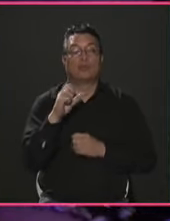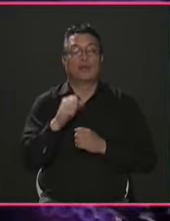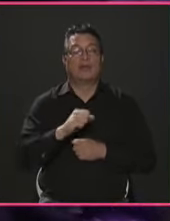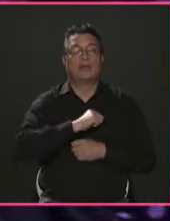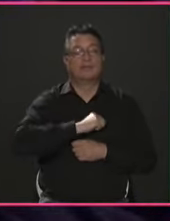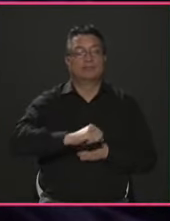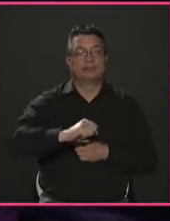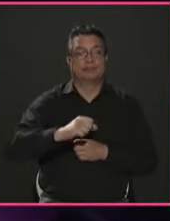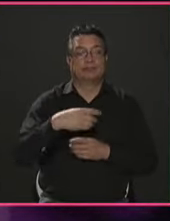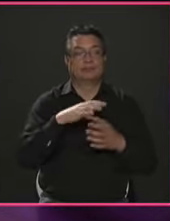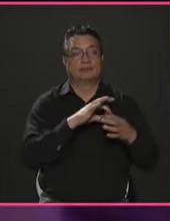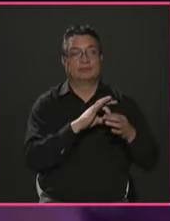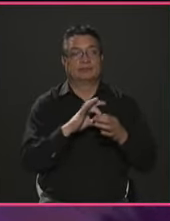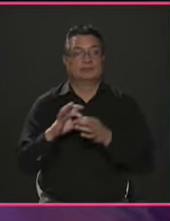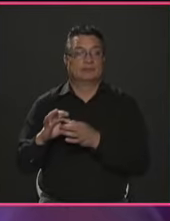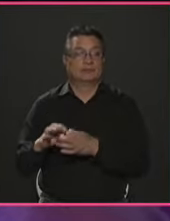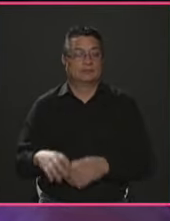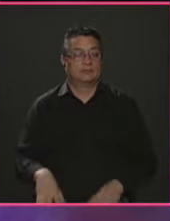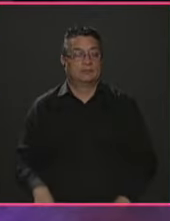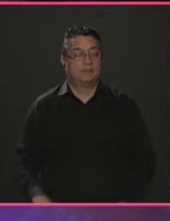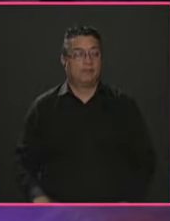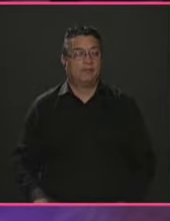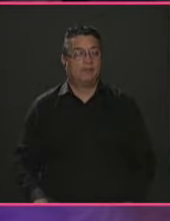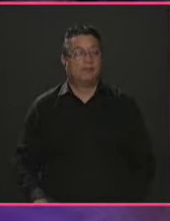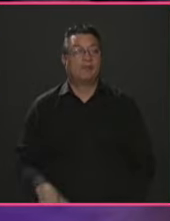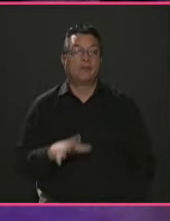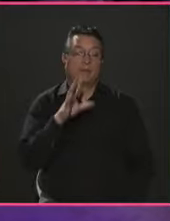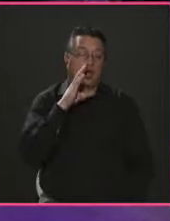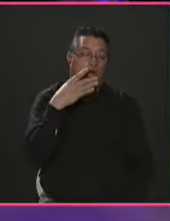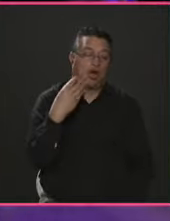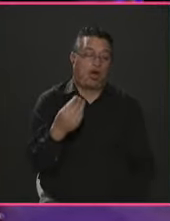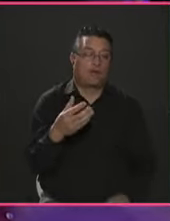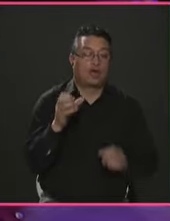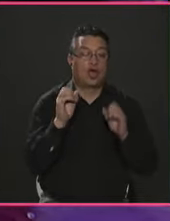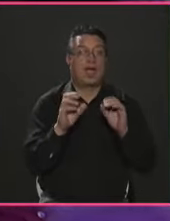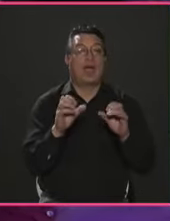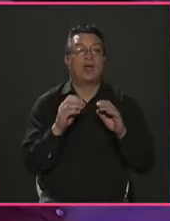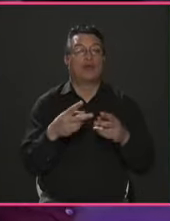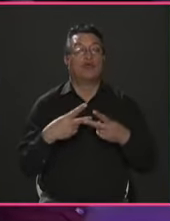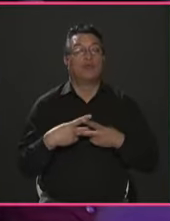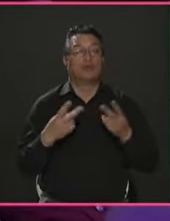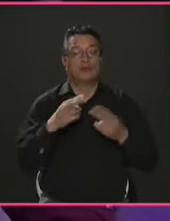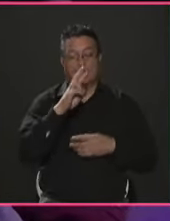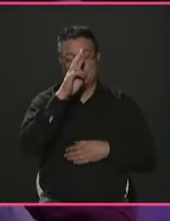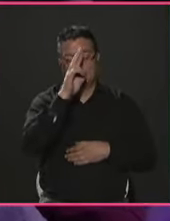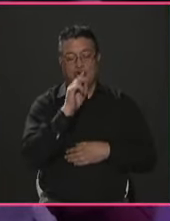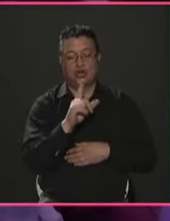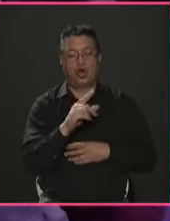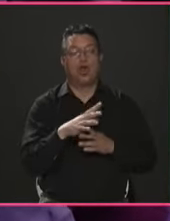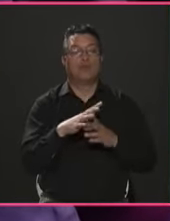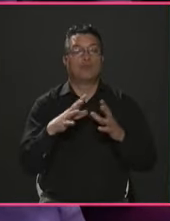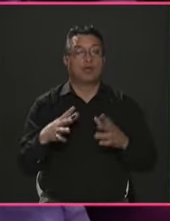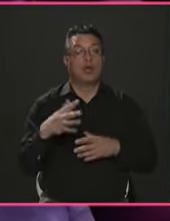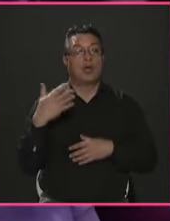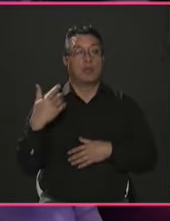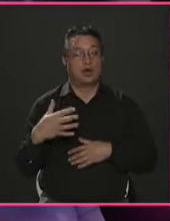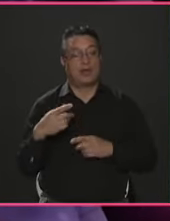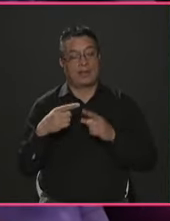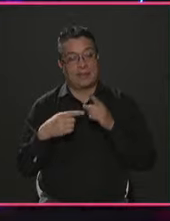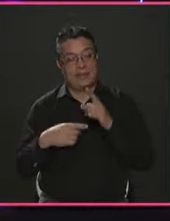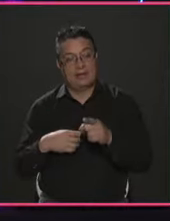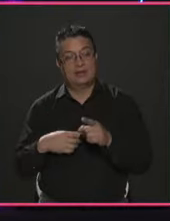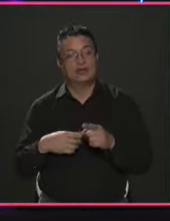que ocurran por supuesto que la educación pública también tiene un rol muy importante en todo esto